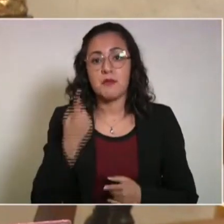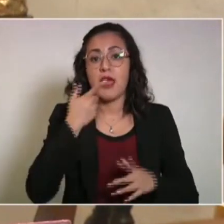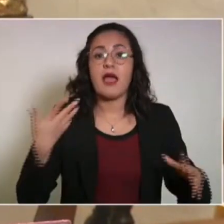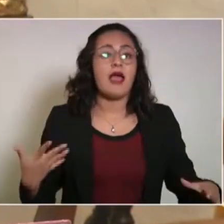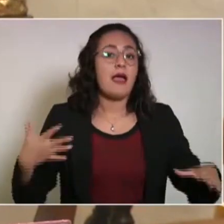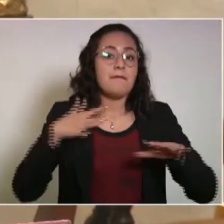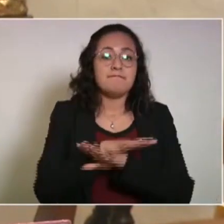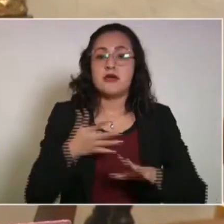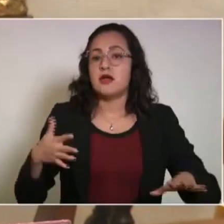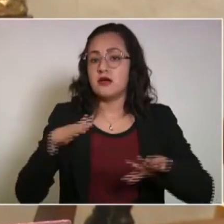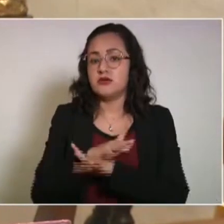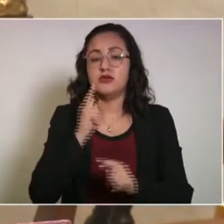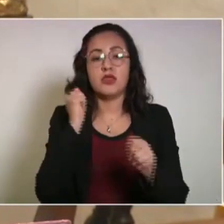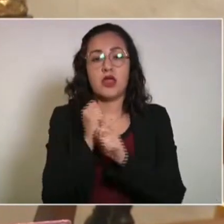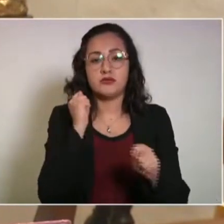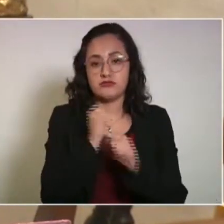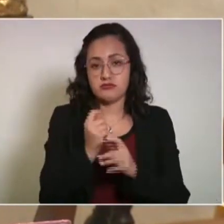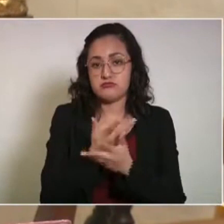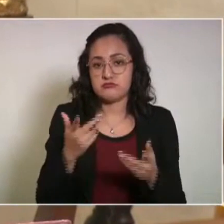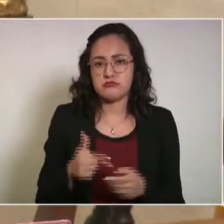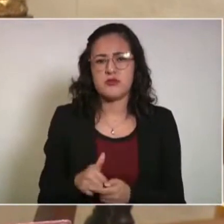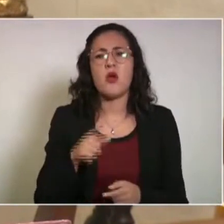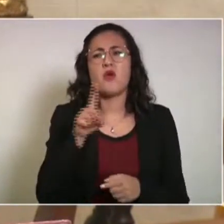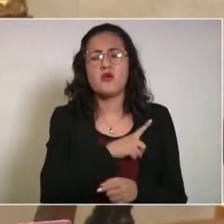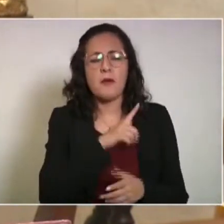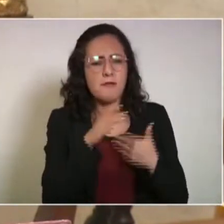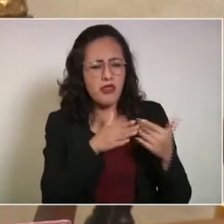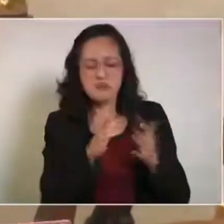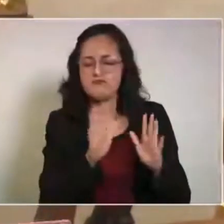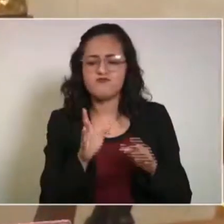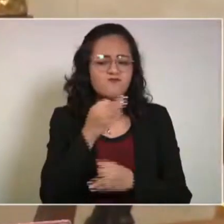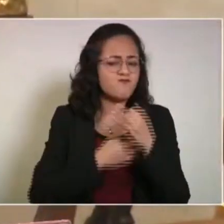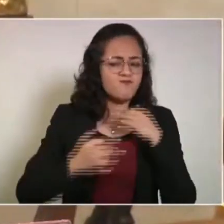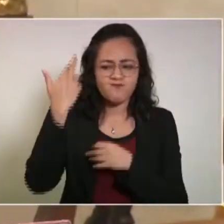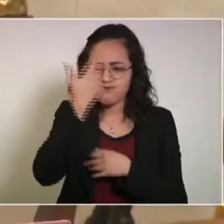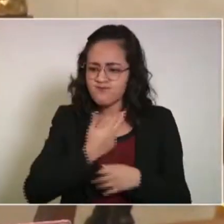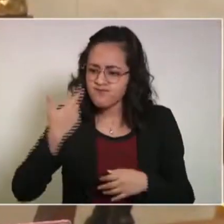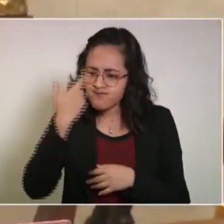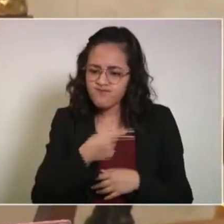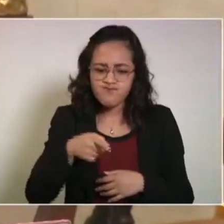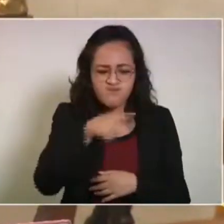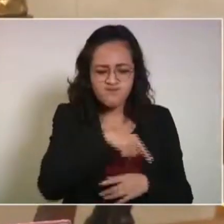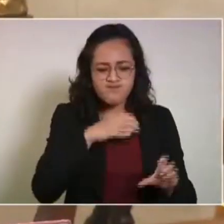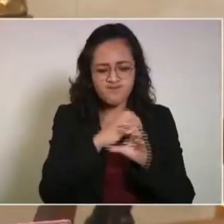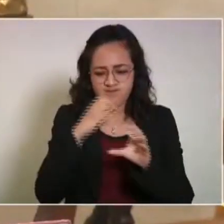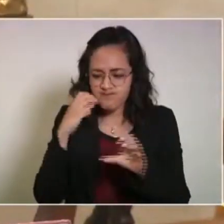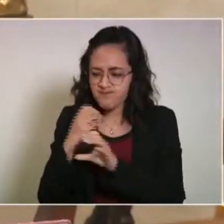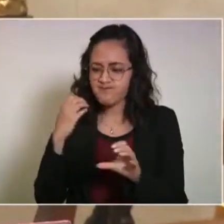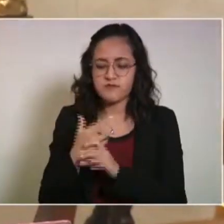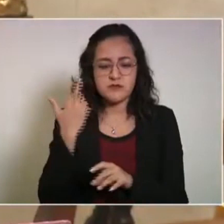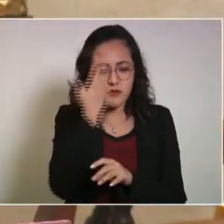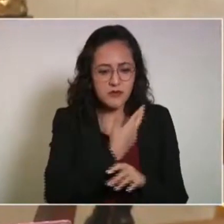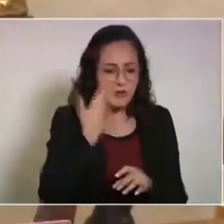transformar el transporte público, no solamente la modernización, es la revisión de rutas, la revisión